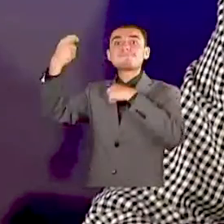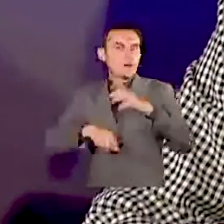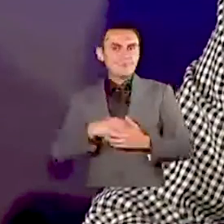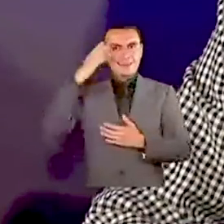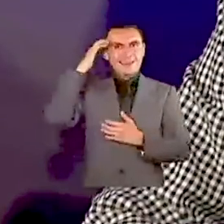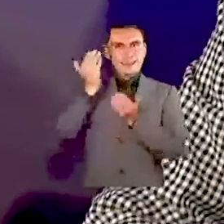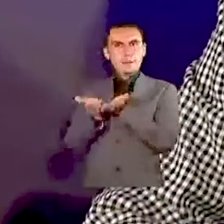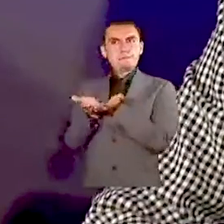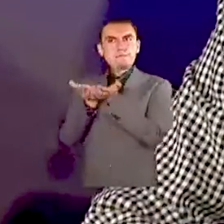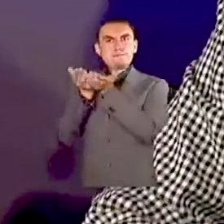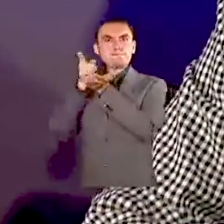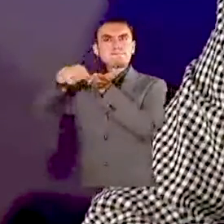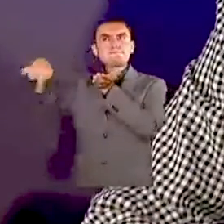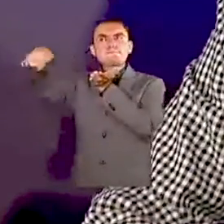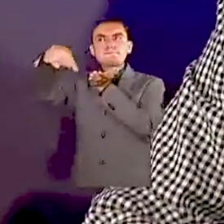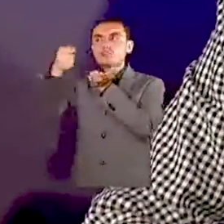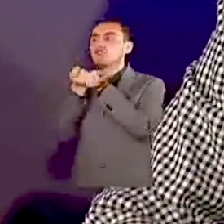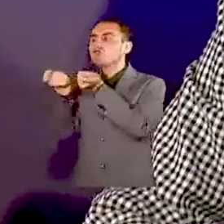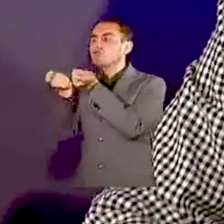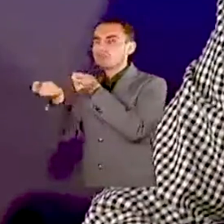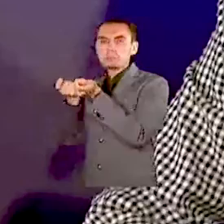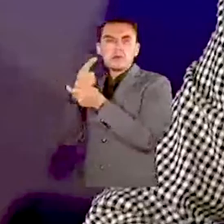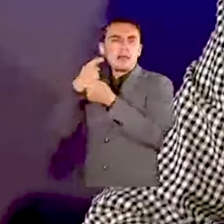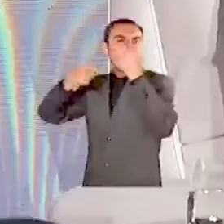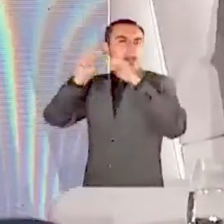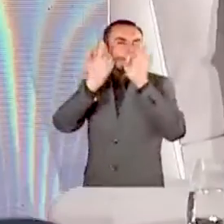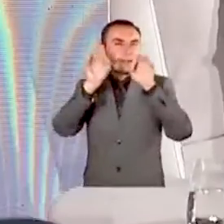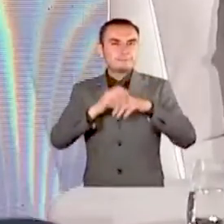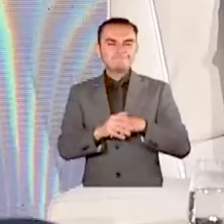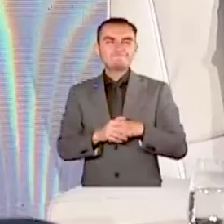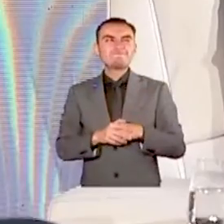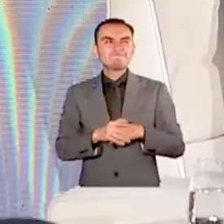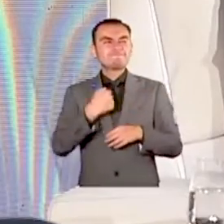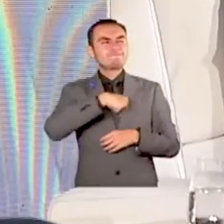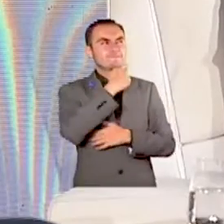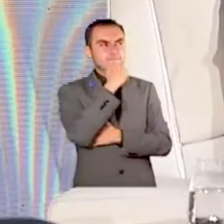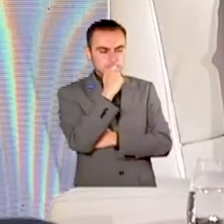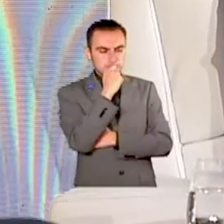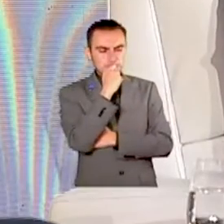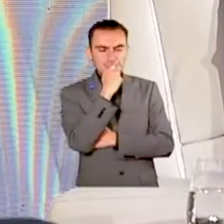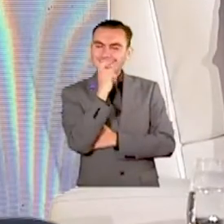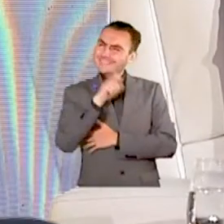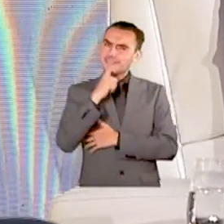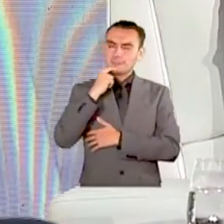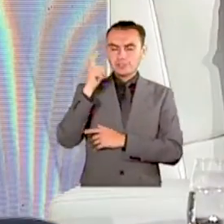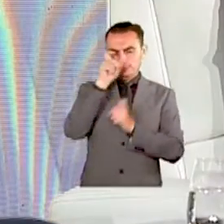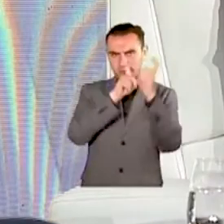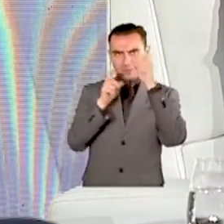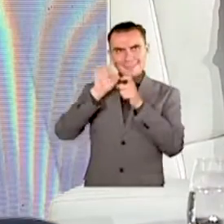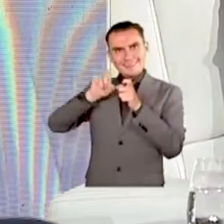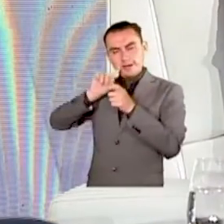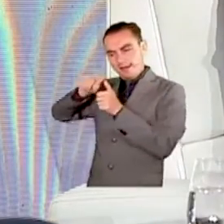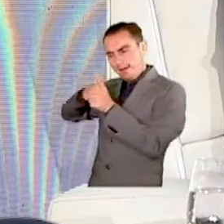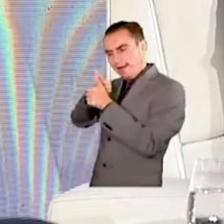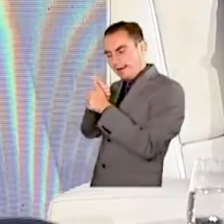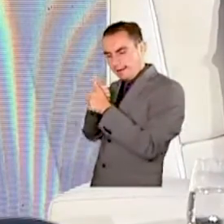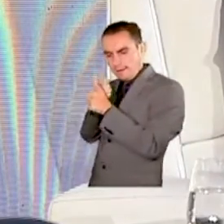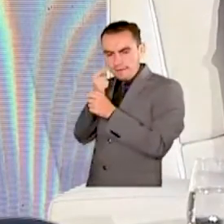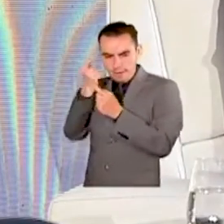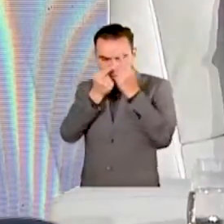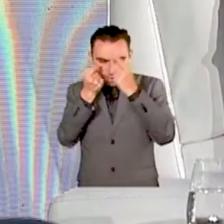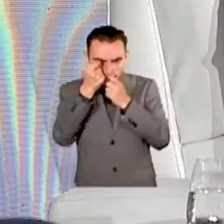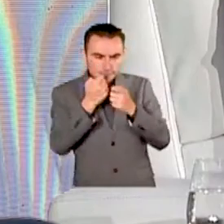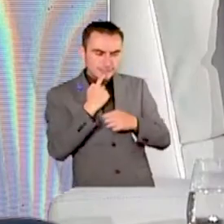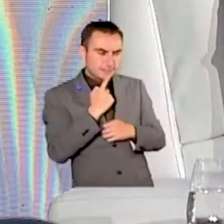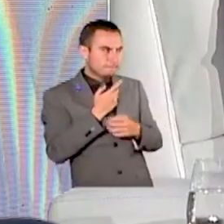los puertos, de manera tal que se emprendieron acciones para hacerle un seguimiento permanente,